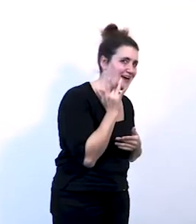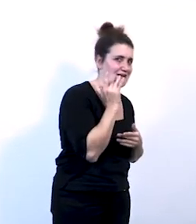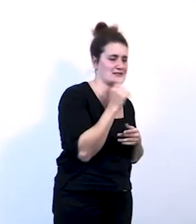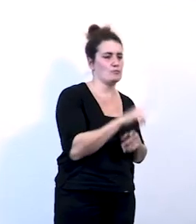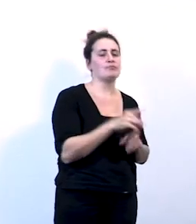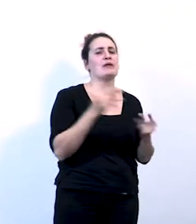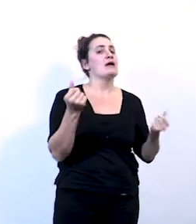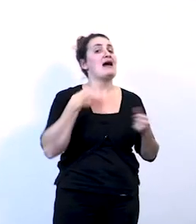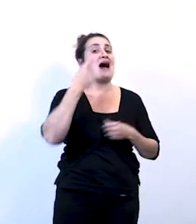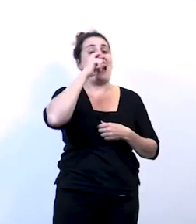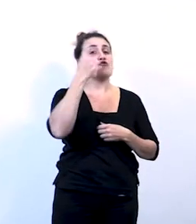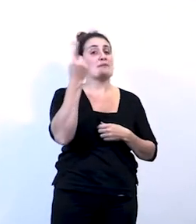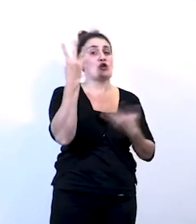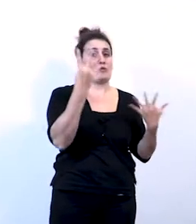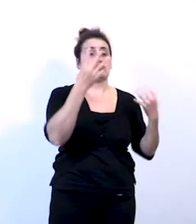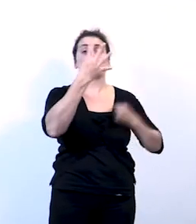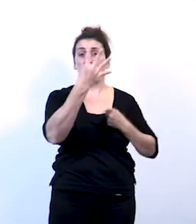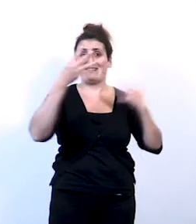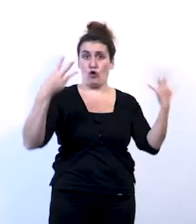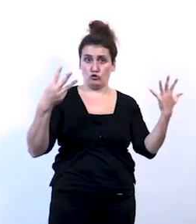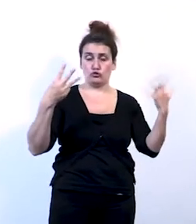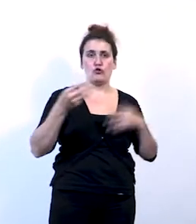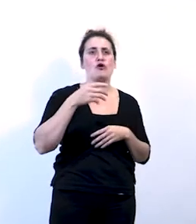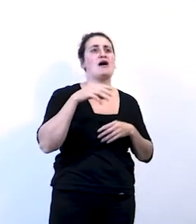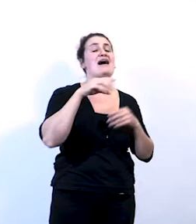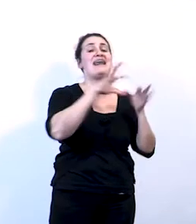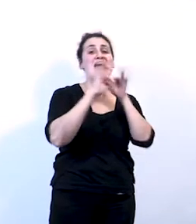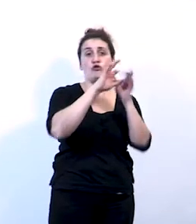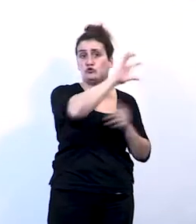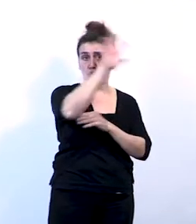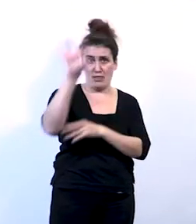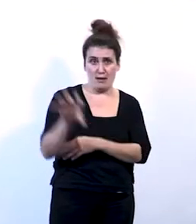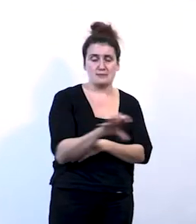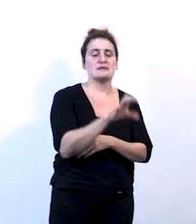en 1948 las Naciones Unidas tomó una decisión basada